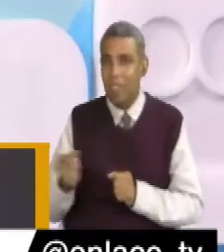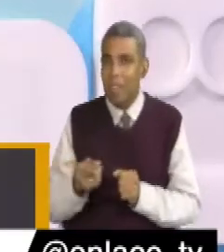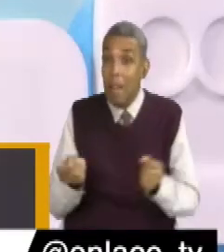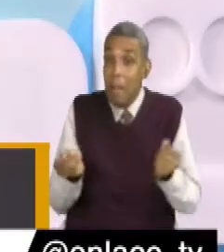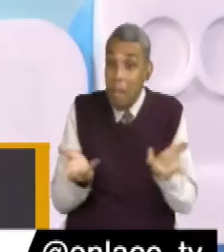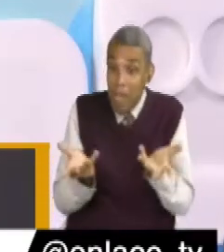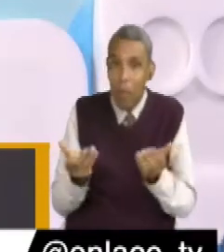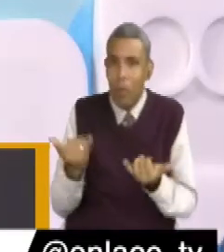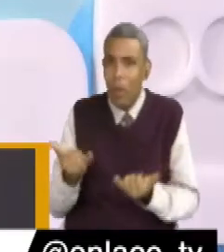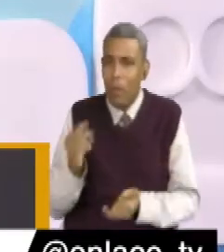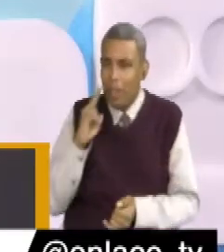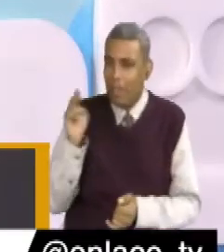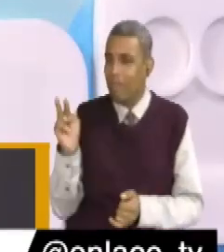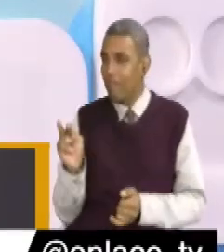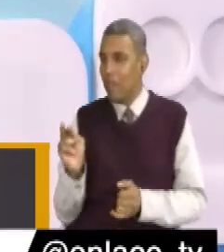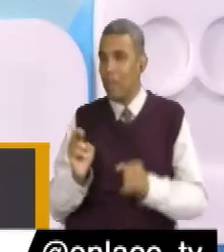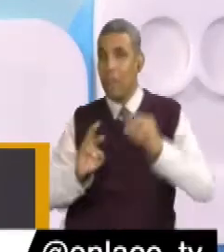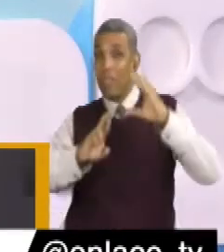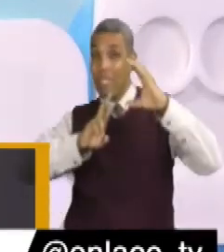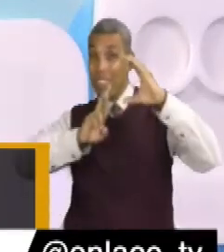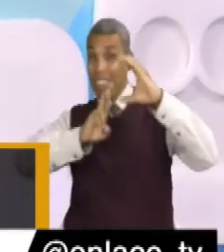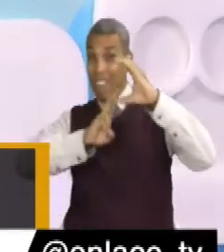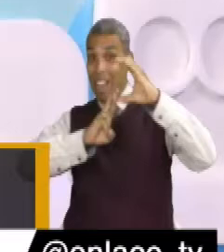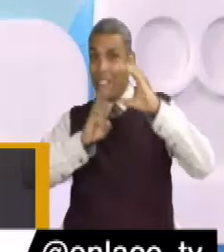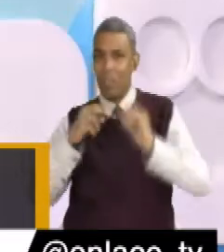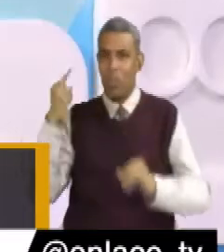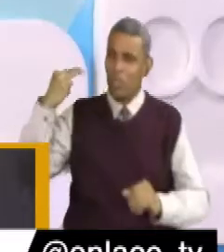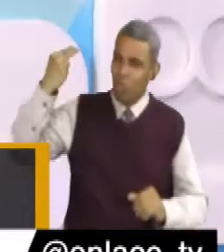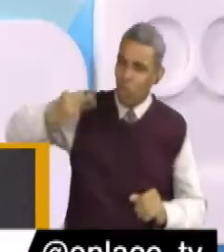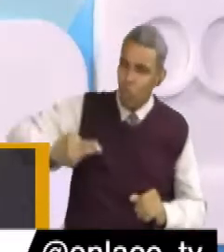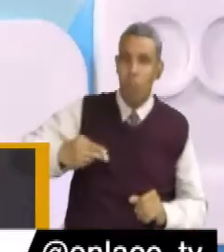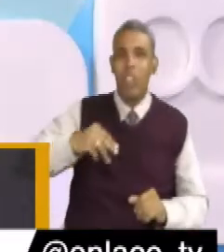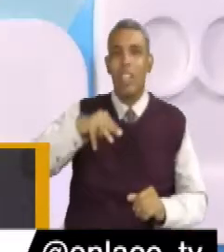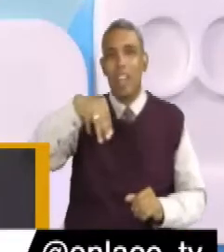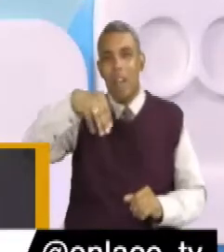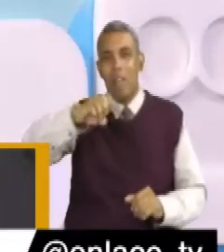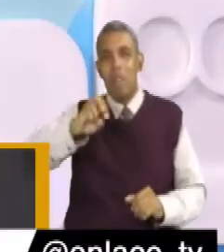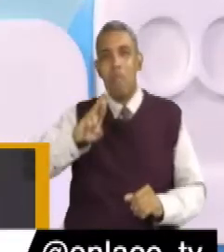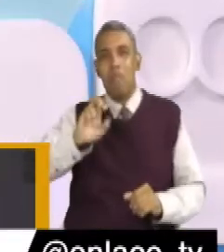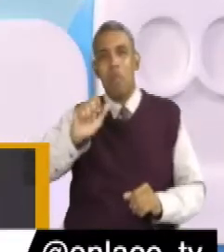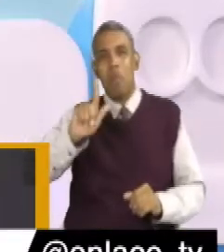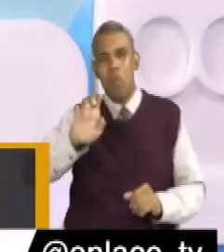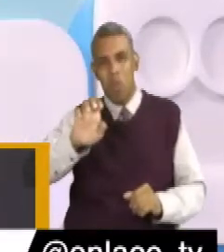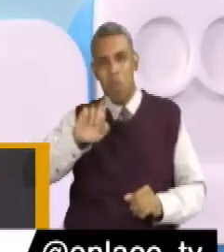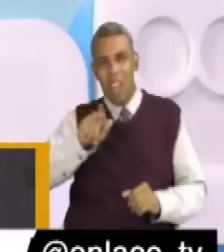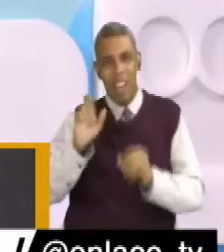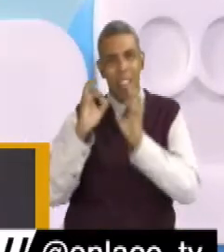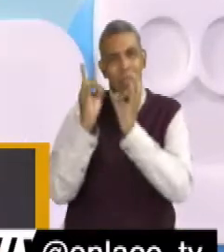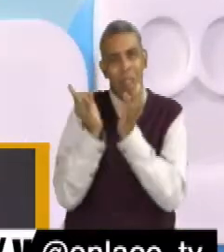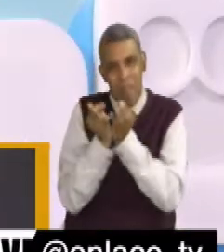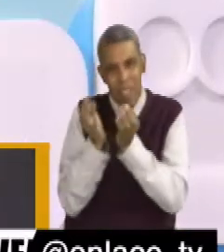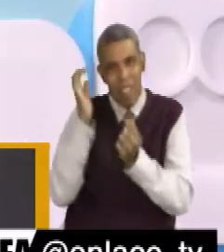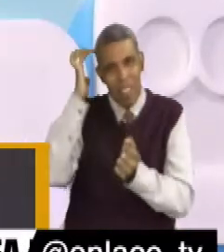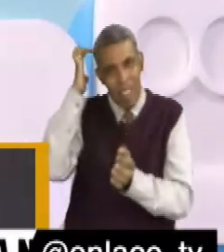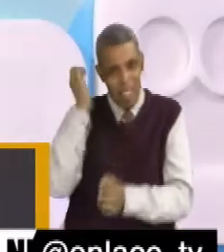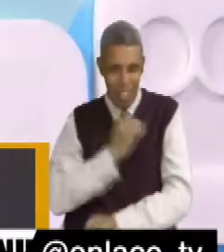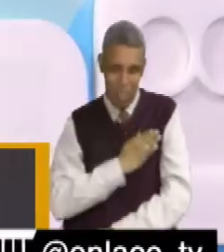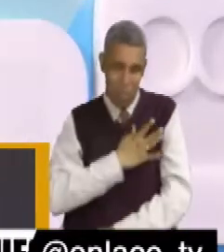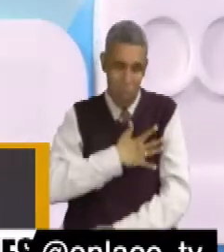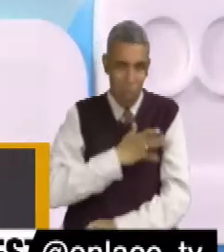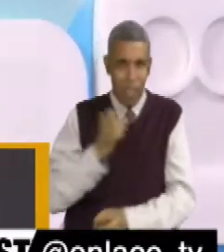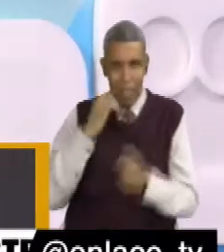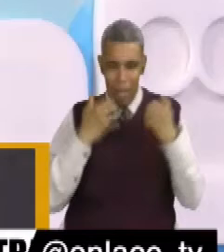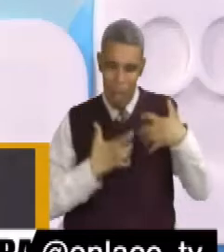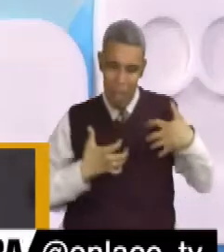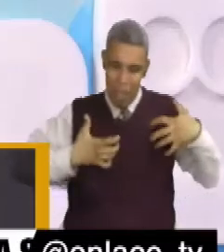este canal nacional. Y bueno, nuestros seguidores súper contentos, porque estamos viendo también, yo creo que a partir